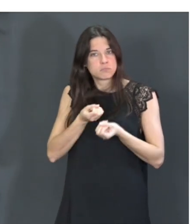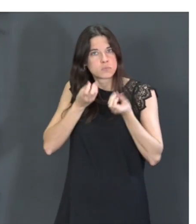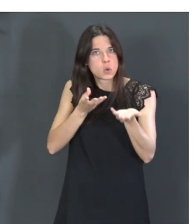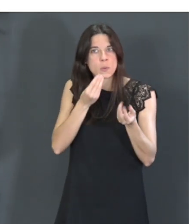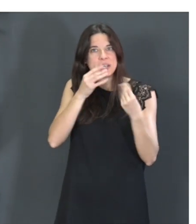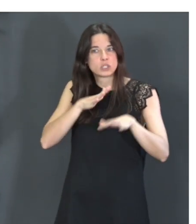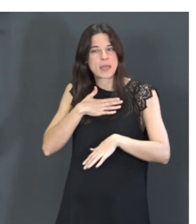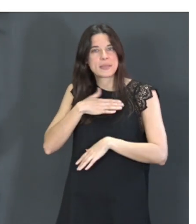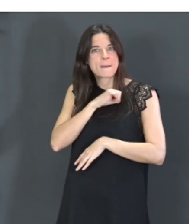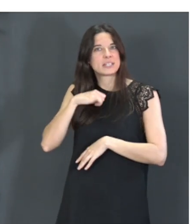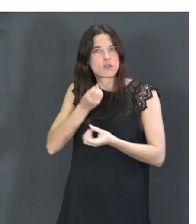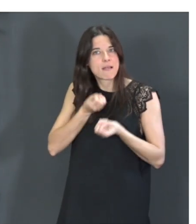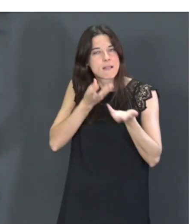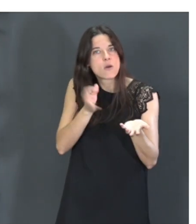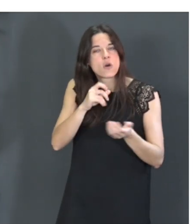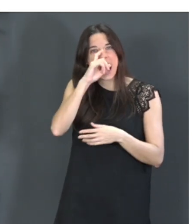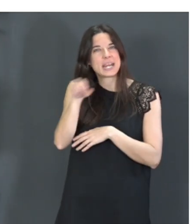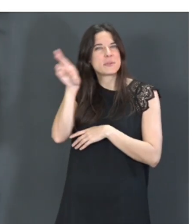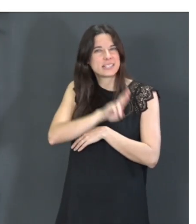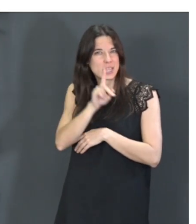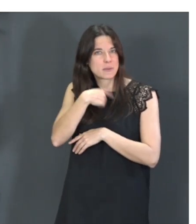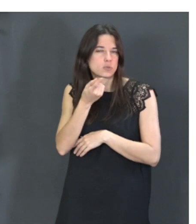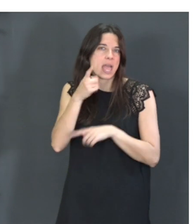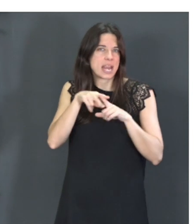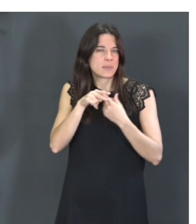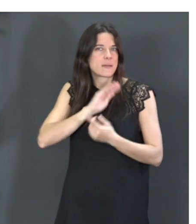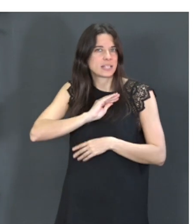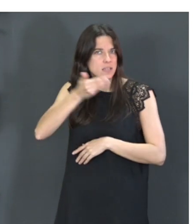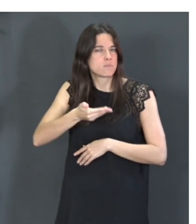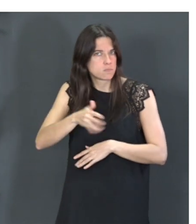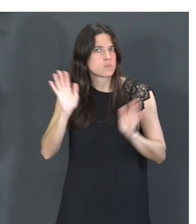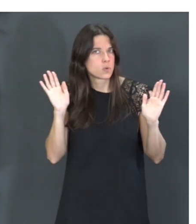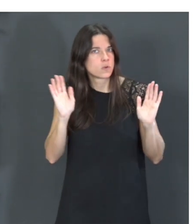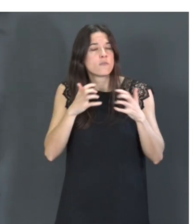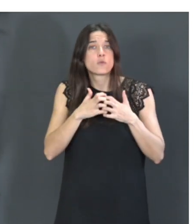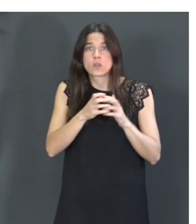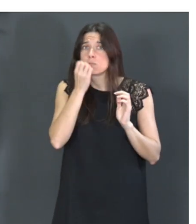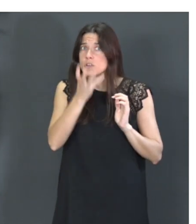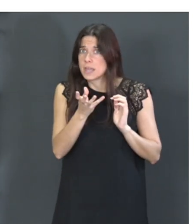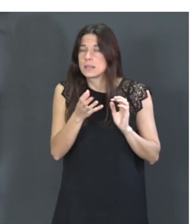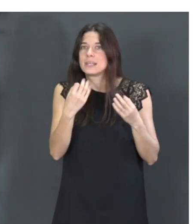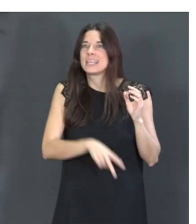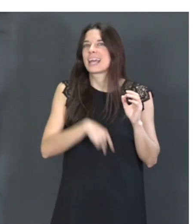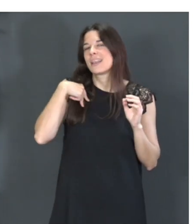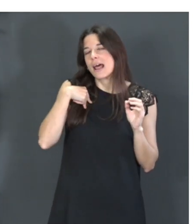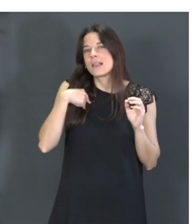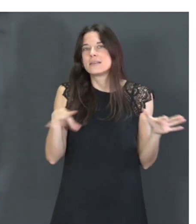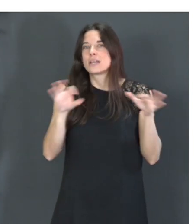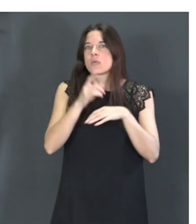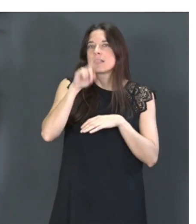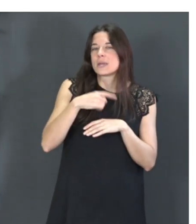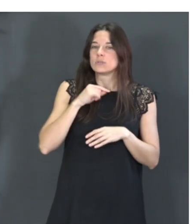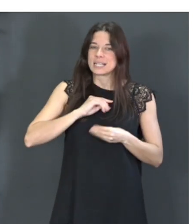personal, la reminiscencia siempre es una herramienta muy potente que funciona muy bien y que generalmente viene asociada con este